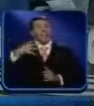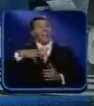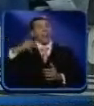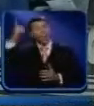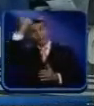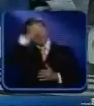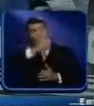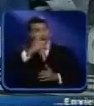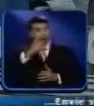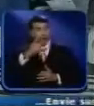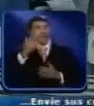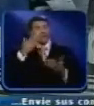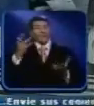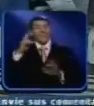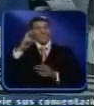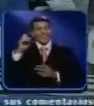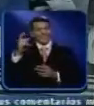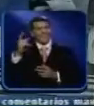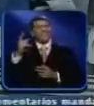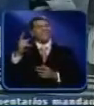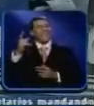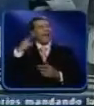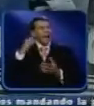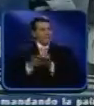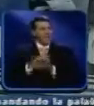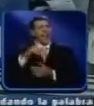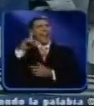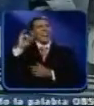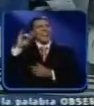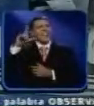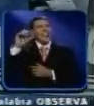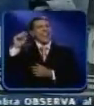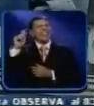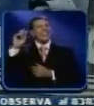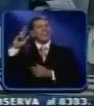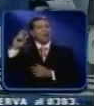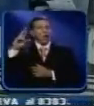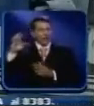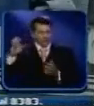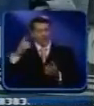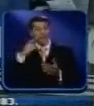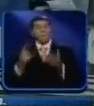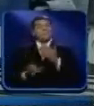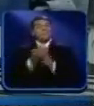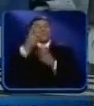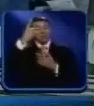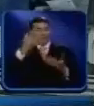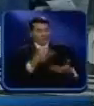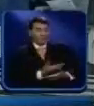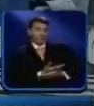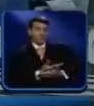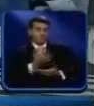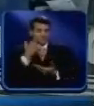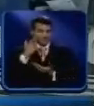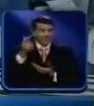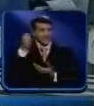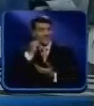nuestra compañera de RCTV, Lilian Tintori, quien nació el pasado sábado e hizo su primera aparición en televisión para las cámaras del Observador.